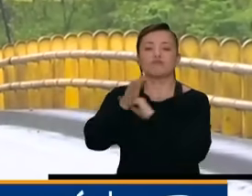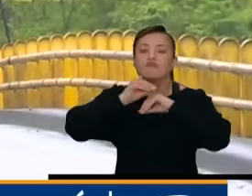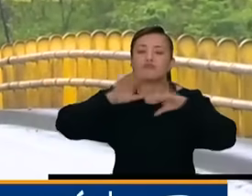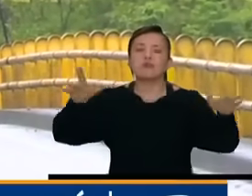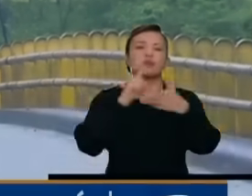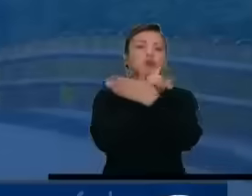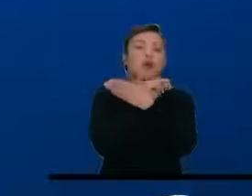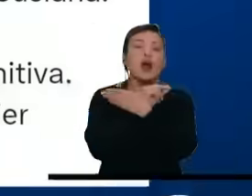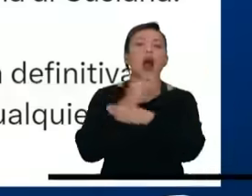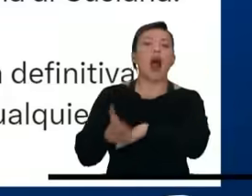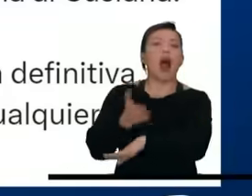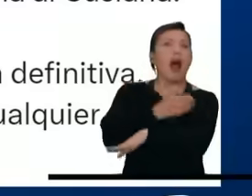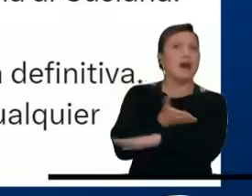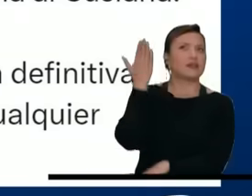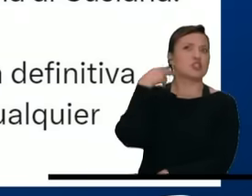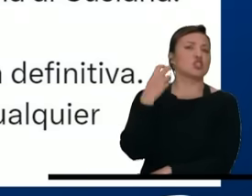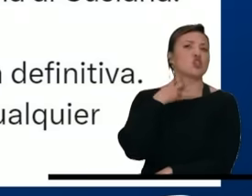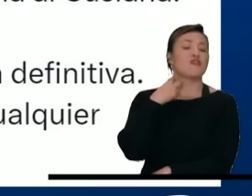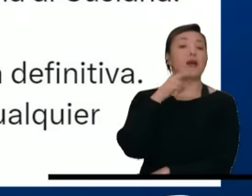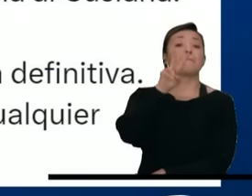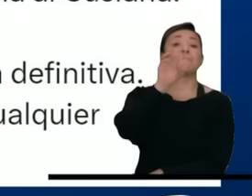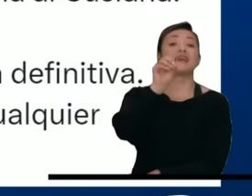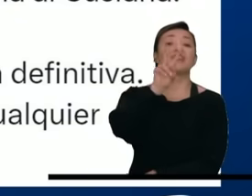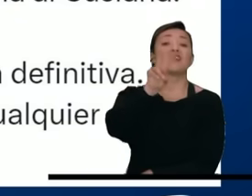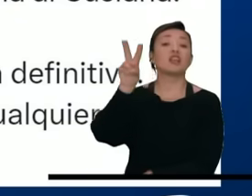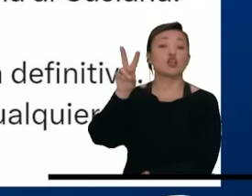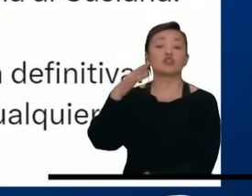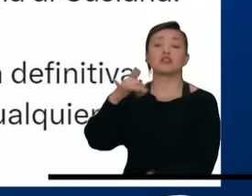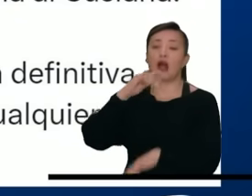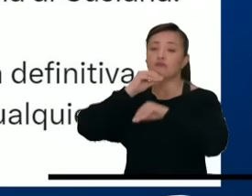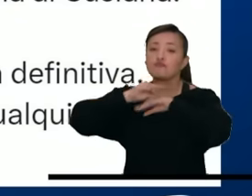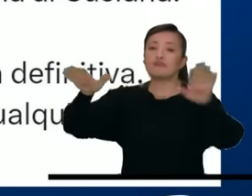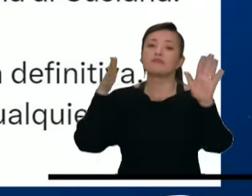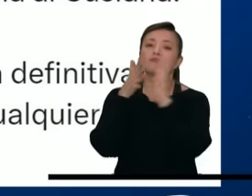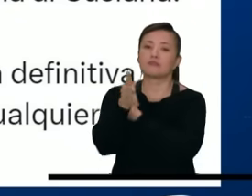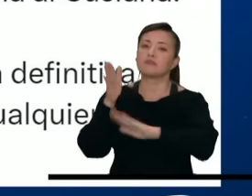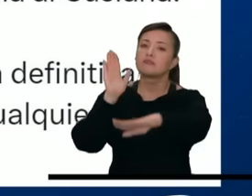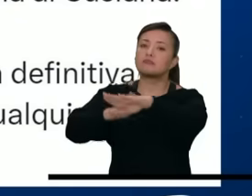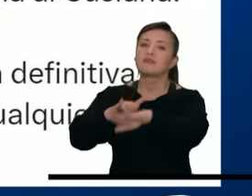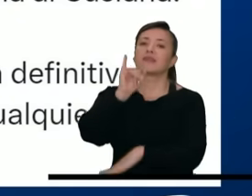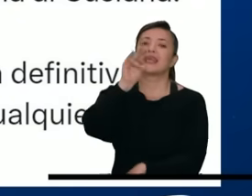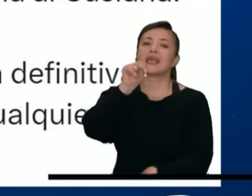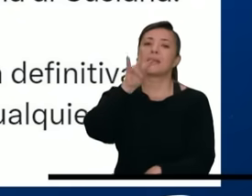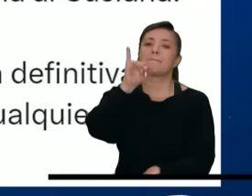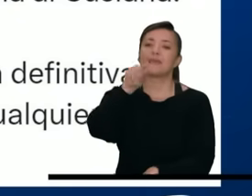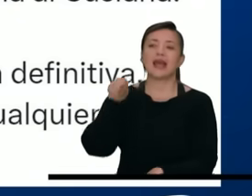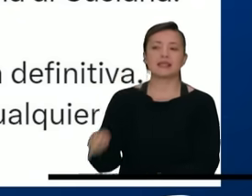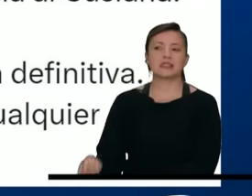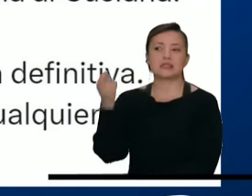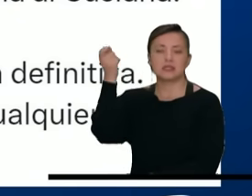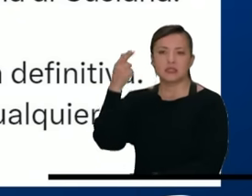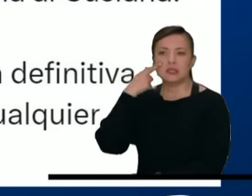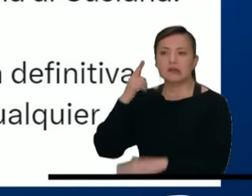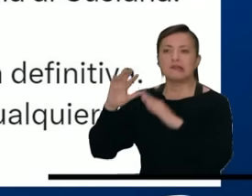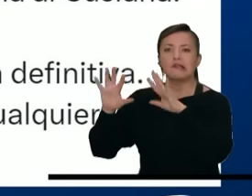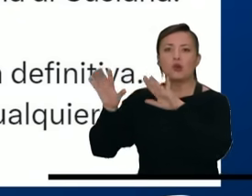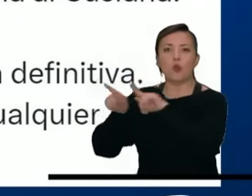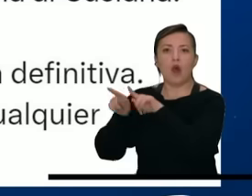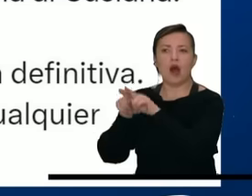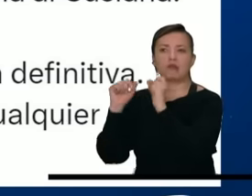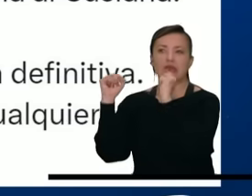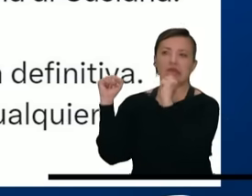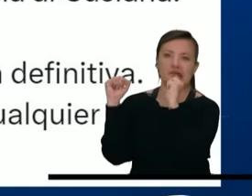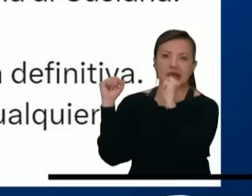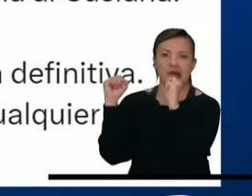en audiencia pública en noviembre del 2022 habíamos comunicado al INVÍAS el considerable deterioro del puente Los Grillos y